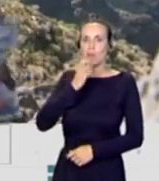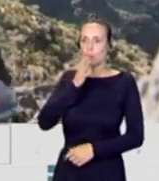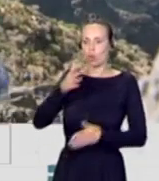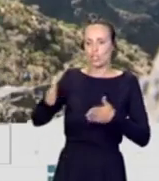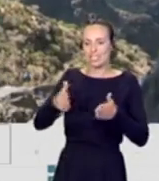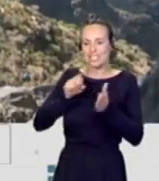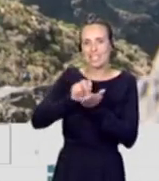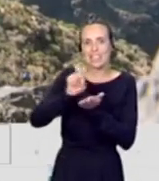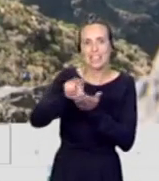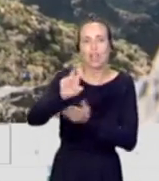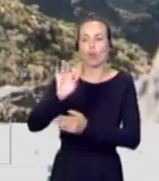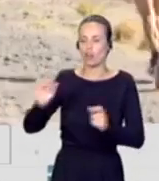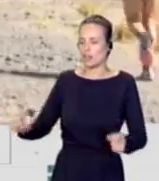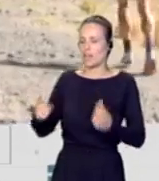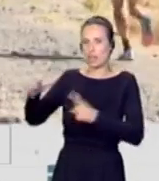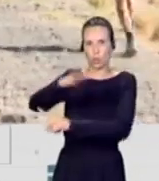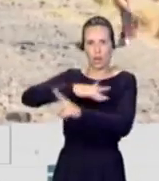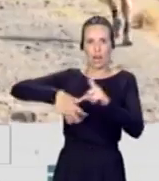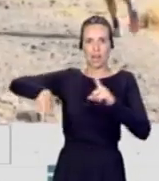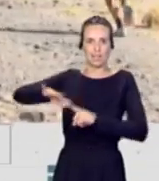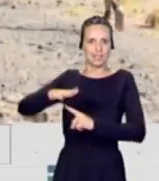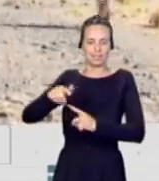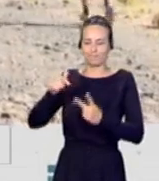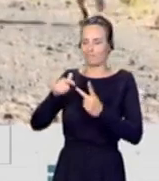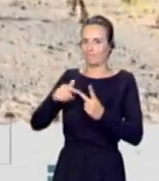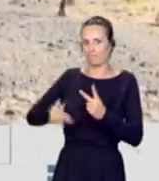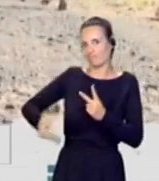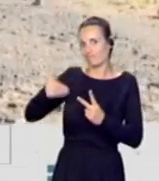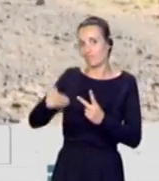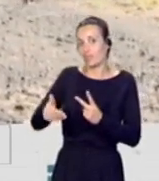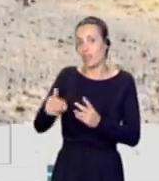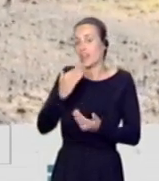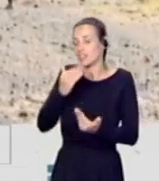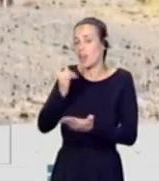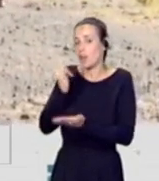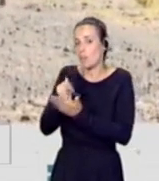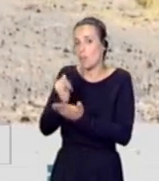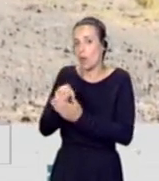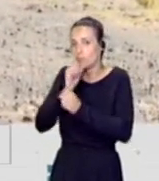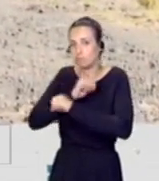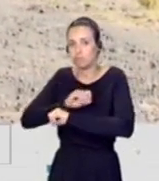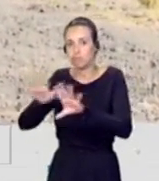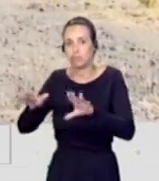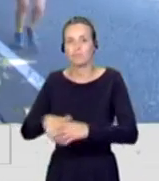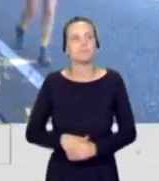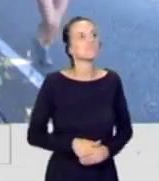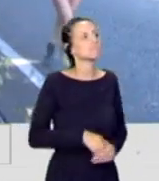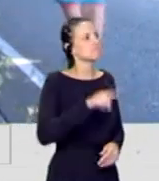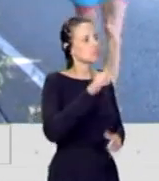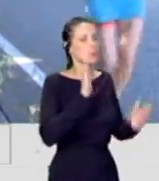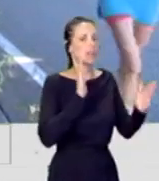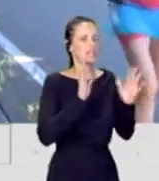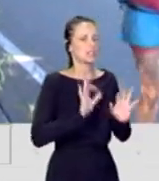naturaleza, que difícilmente sería posible si no fuera por la prueba. Podemos decir que estamos ante una edición